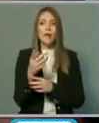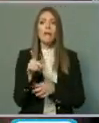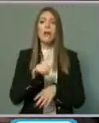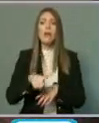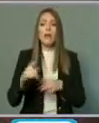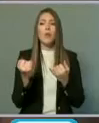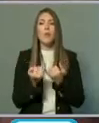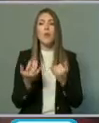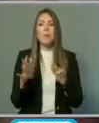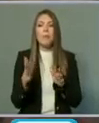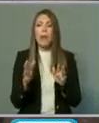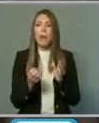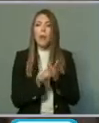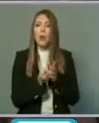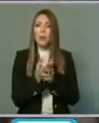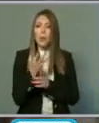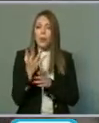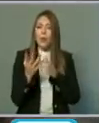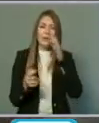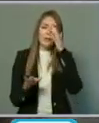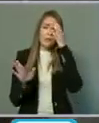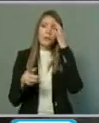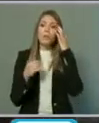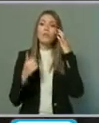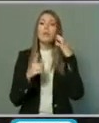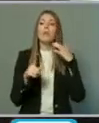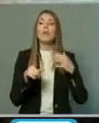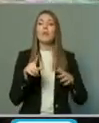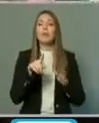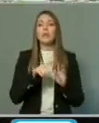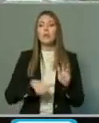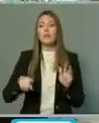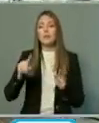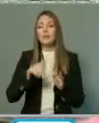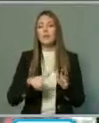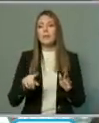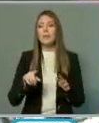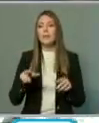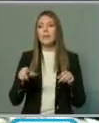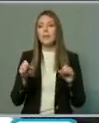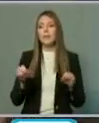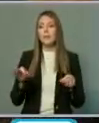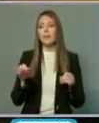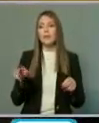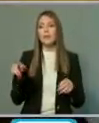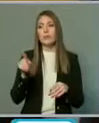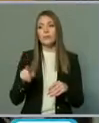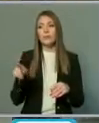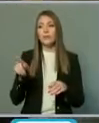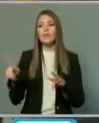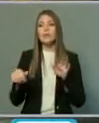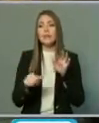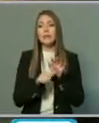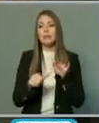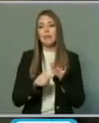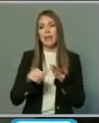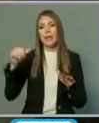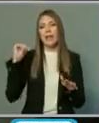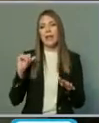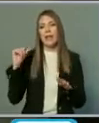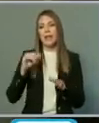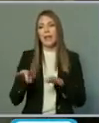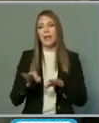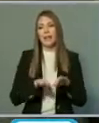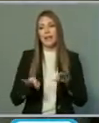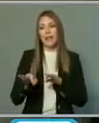también son nuevos, entre comillas, porque eran vitrinas que parecían... ¿La oficinita? Ese era la mesa de trabajo, pero a raíz